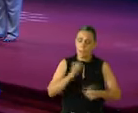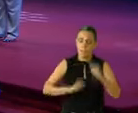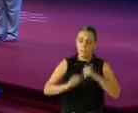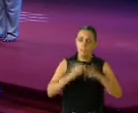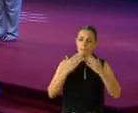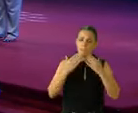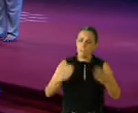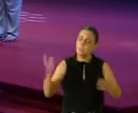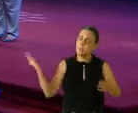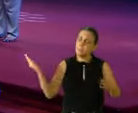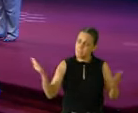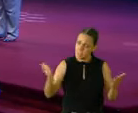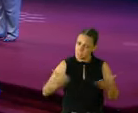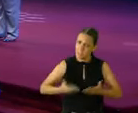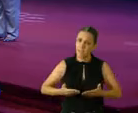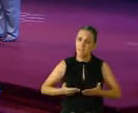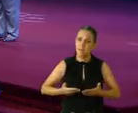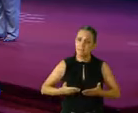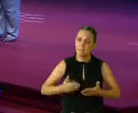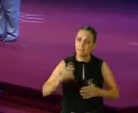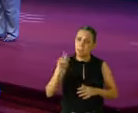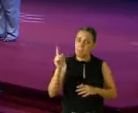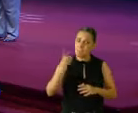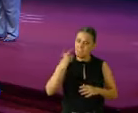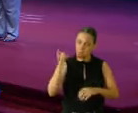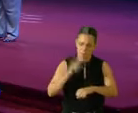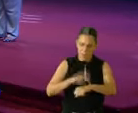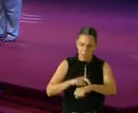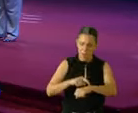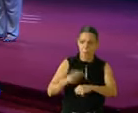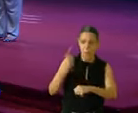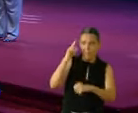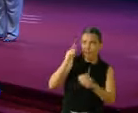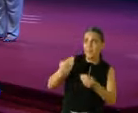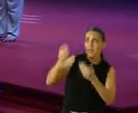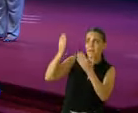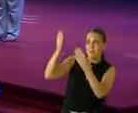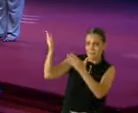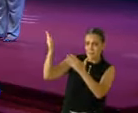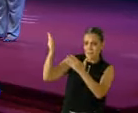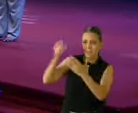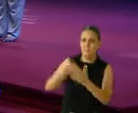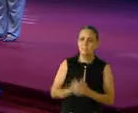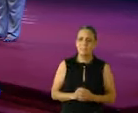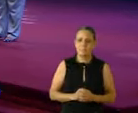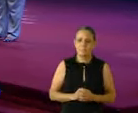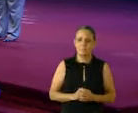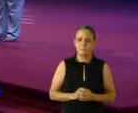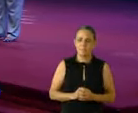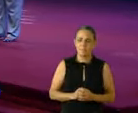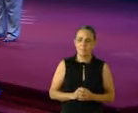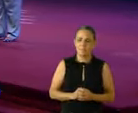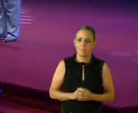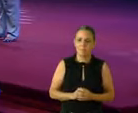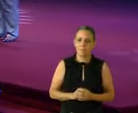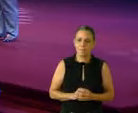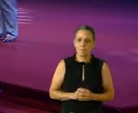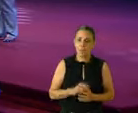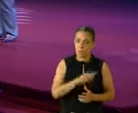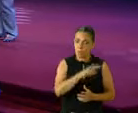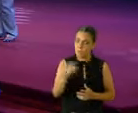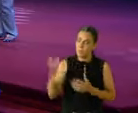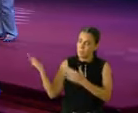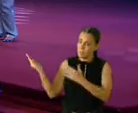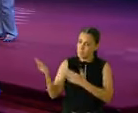viniendo, dándole el primado a Él. Usted deje los asuntos en su casa haciéndose, el horno se encarga de ellos y usted viene a darle el